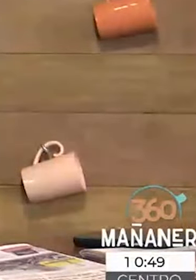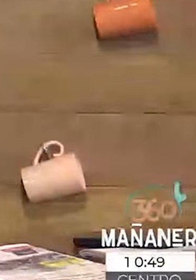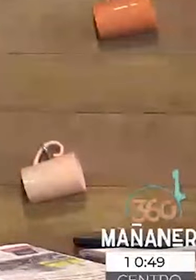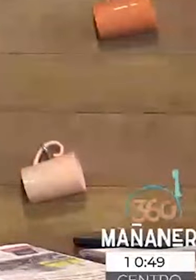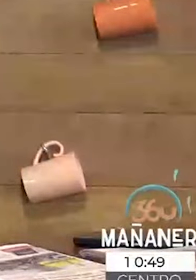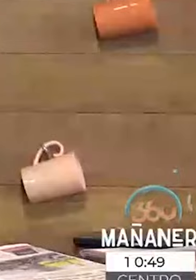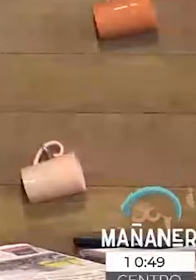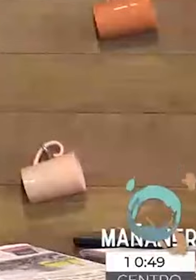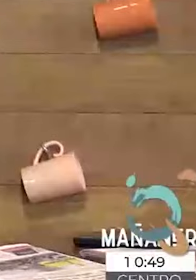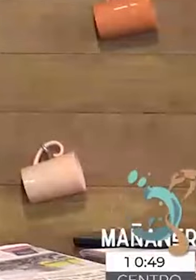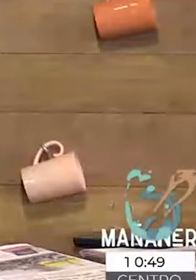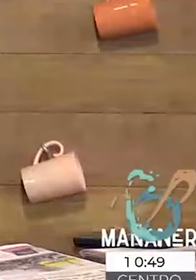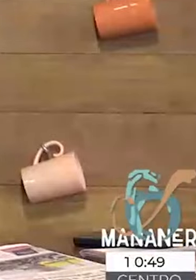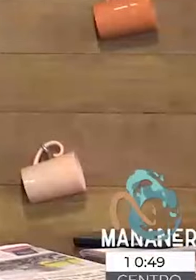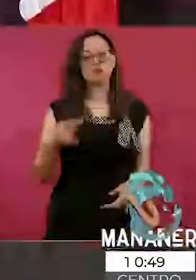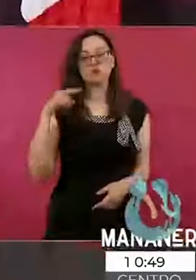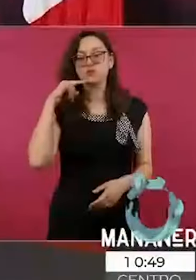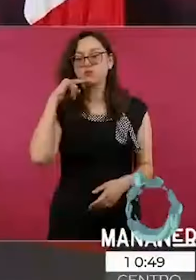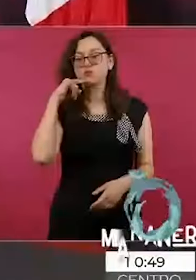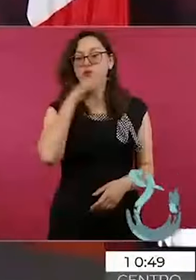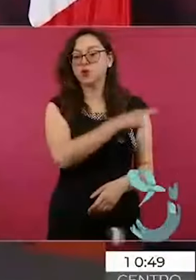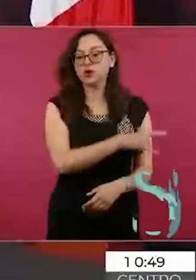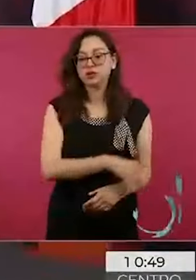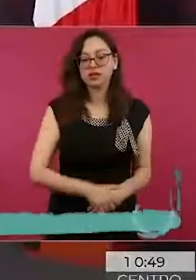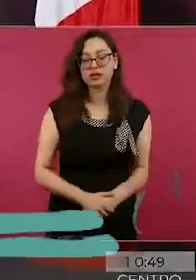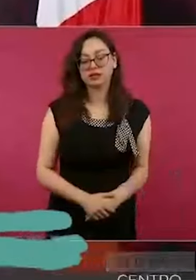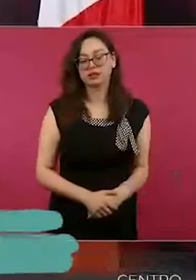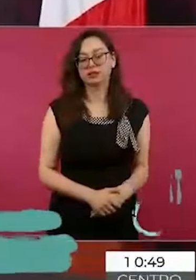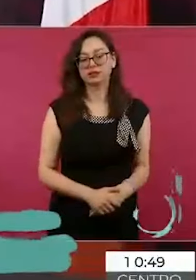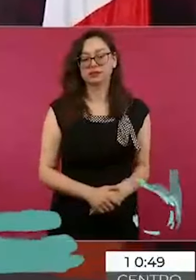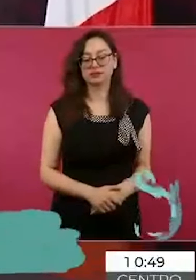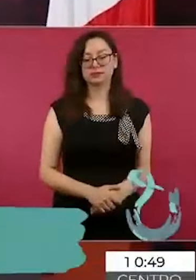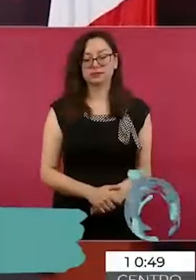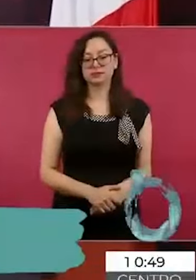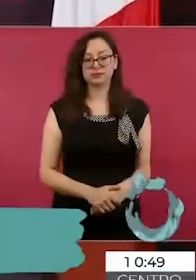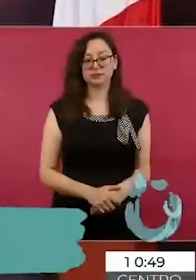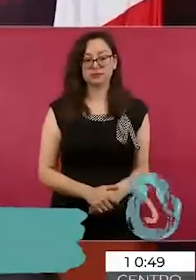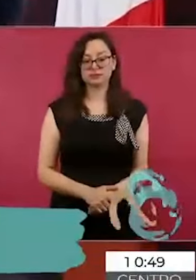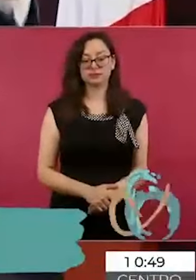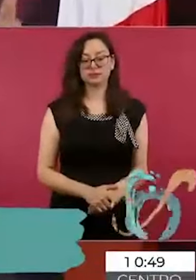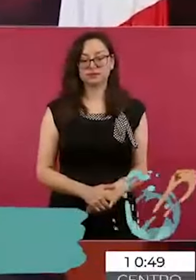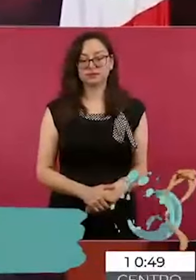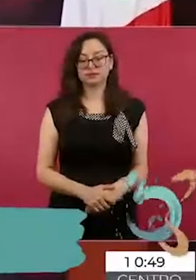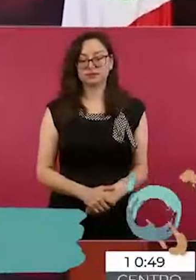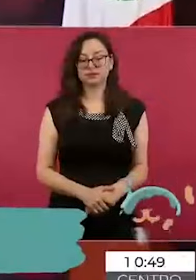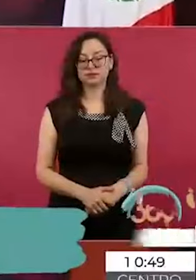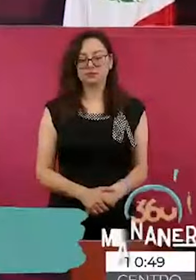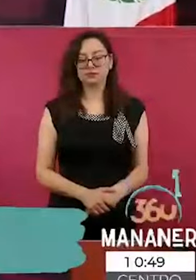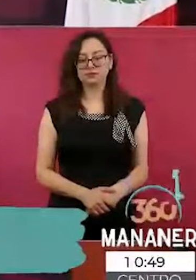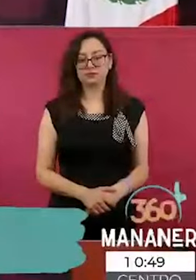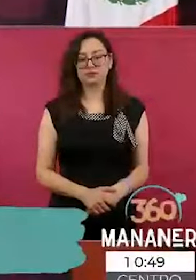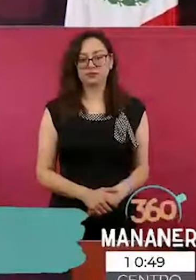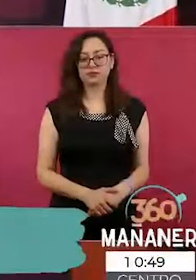en contra del exministro el mismo